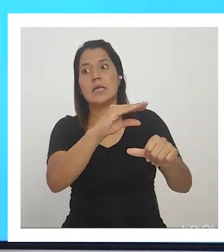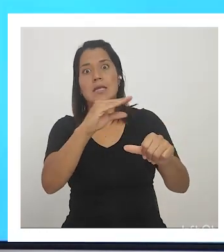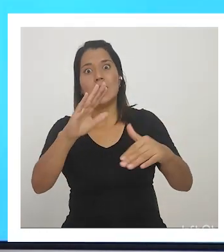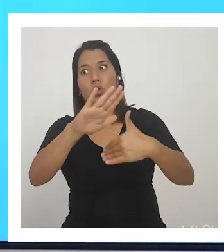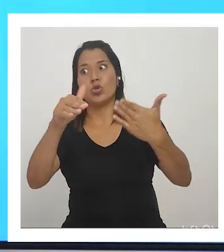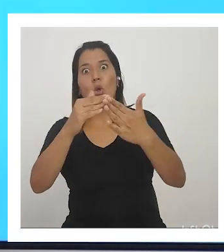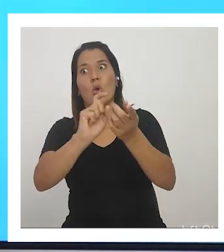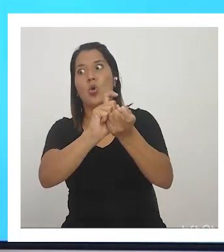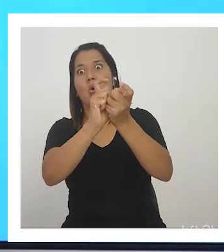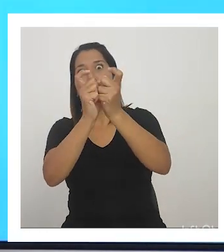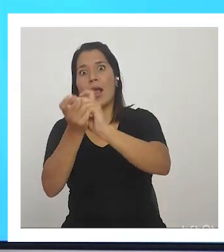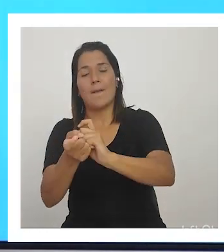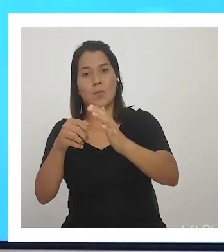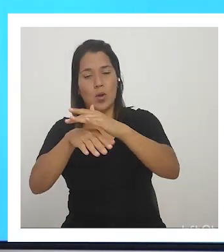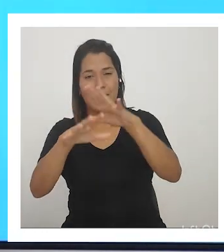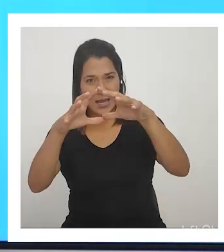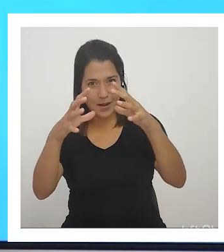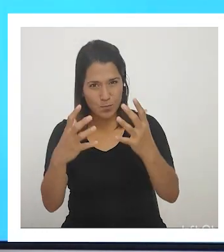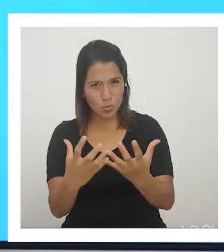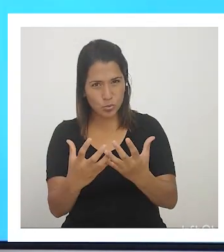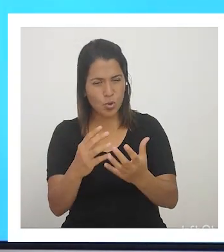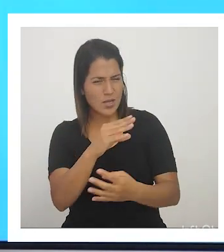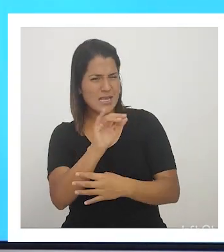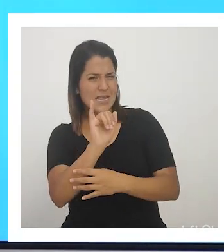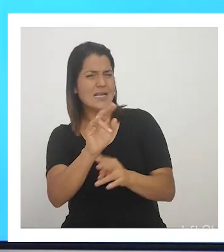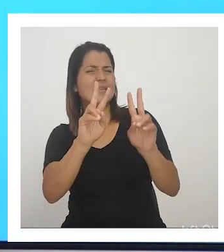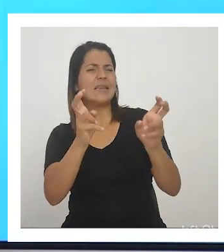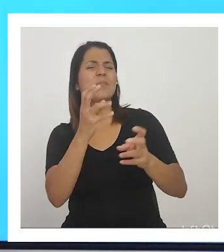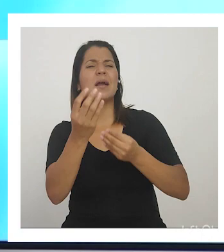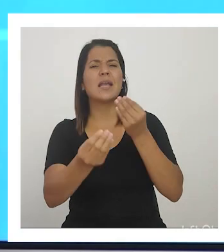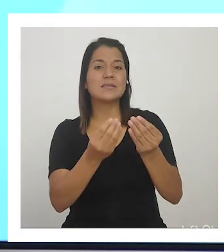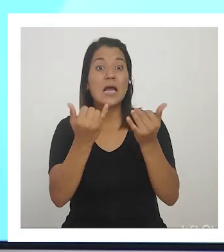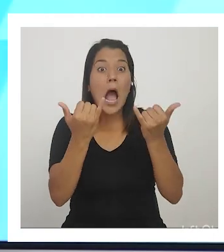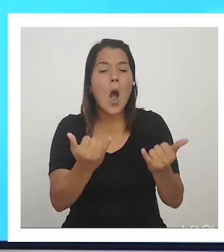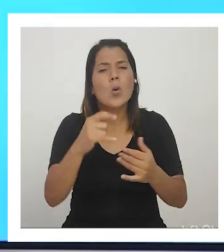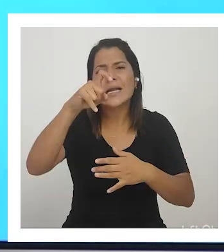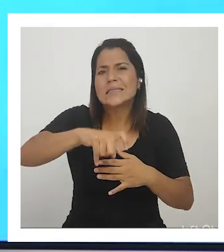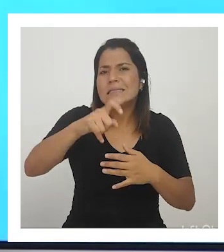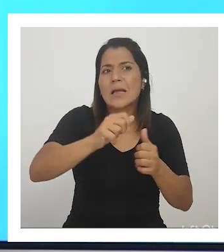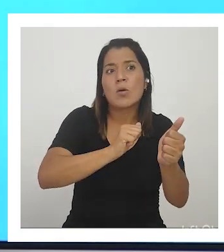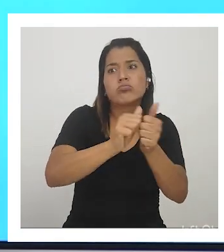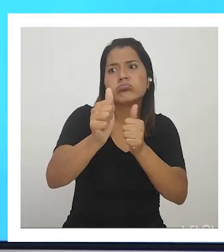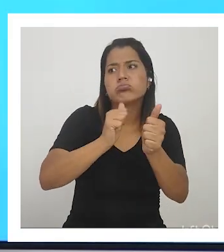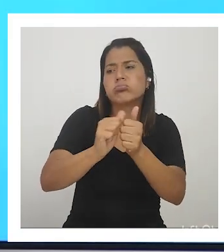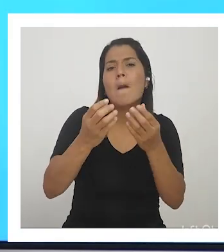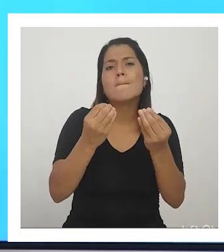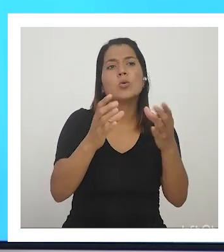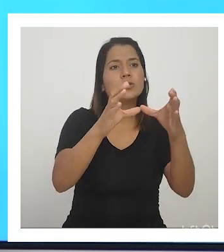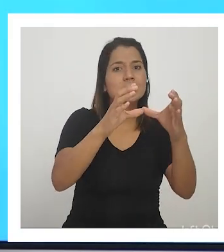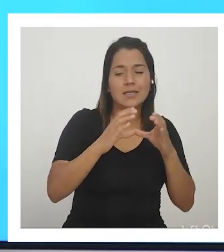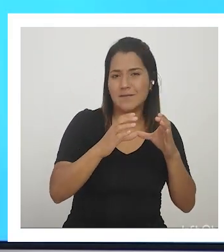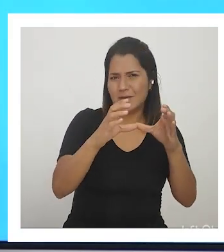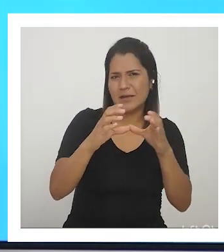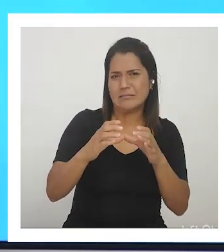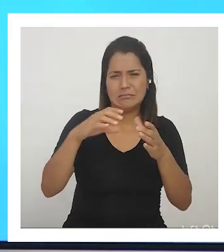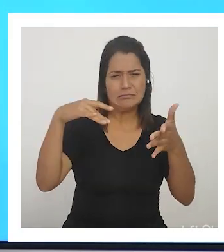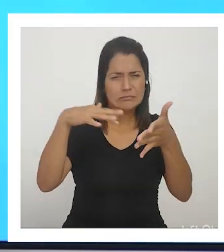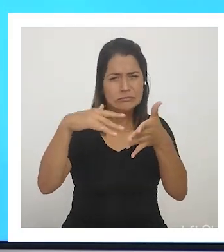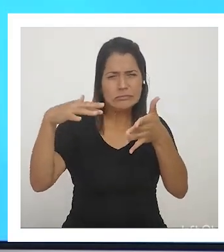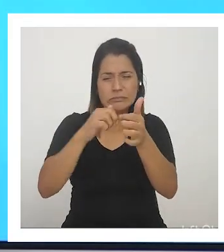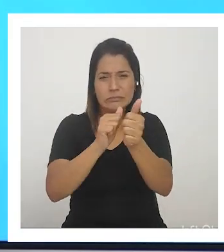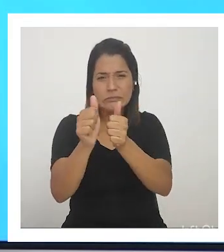global. Y este tema también hace que ahora se requieran muchas certificaciones y acreditaciones. Entonces, muchos jóvenes lo que